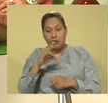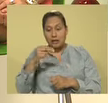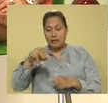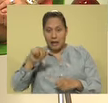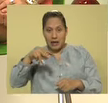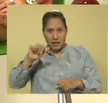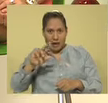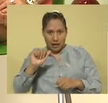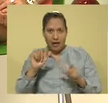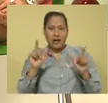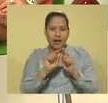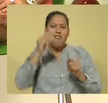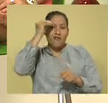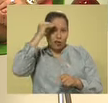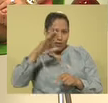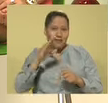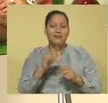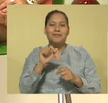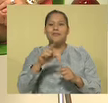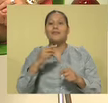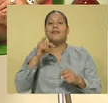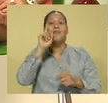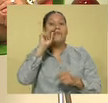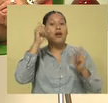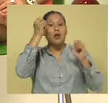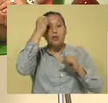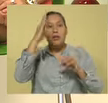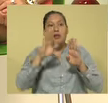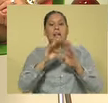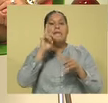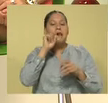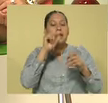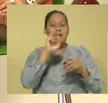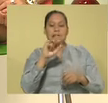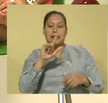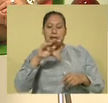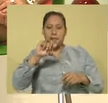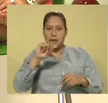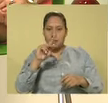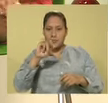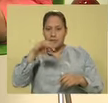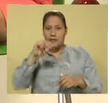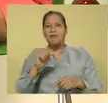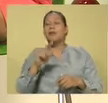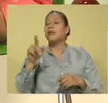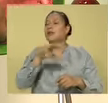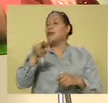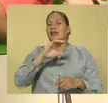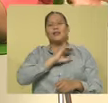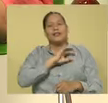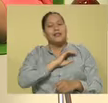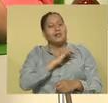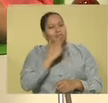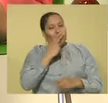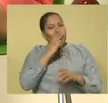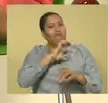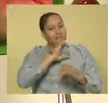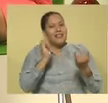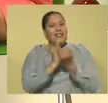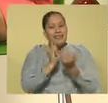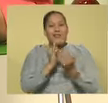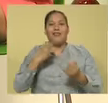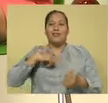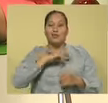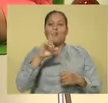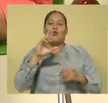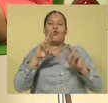ñáñara, nos vamos a despedir. Mañana no se olviden, concluye la señora Silvia Pinal. Chicas, las adoro. Ay, También nosotros te a ti, adoramos.